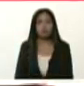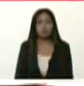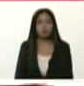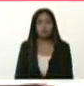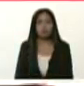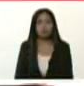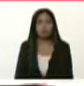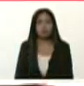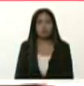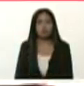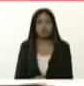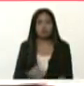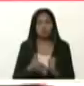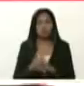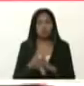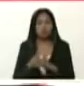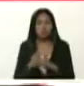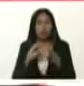Para optimizar.